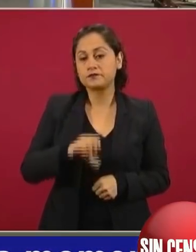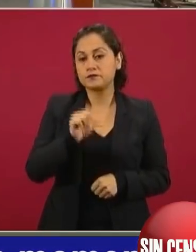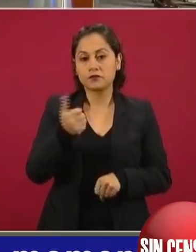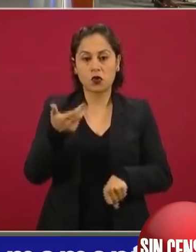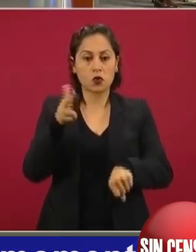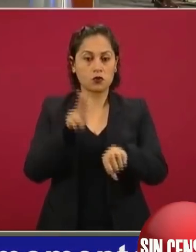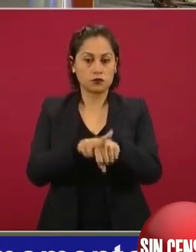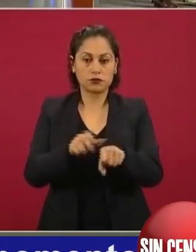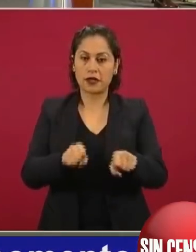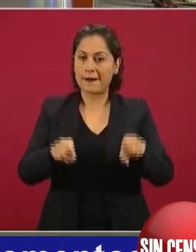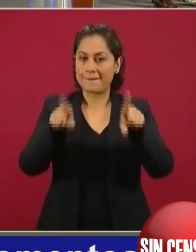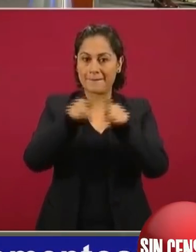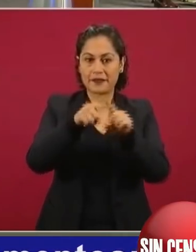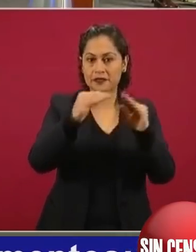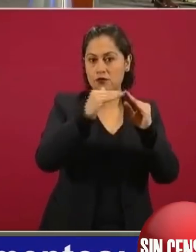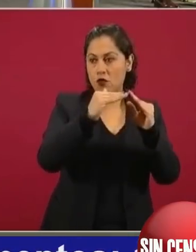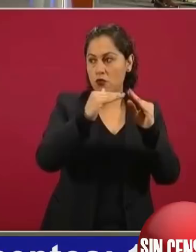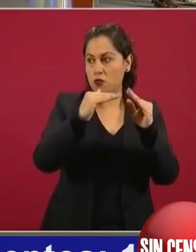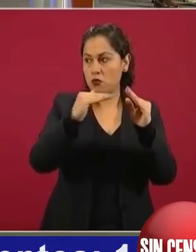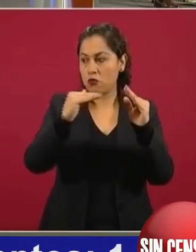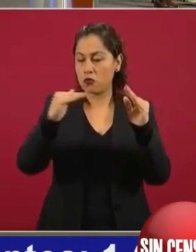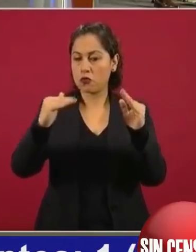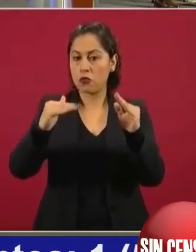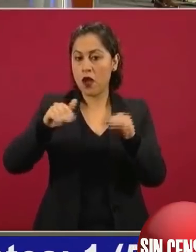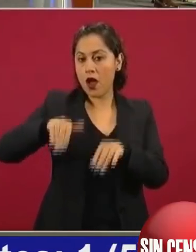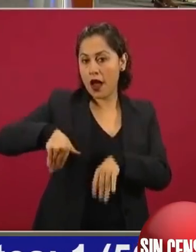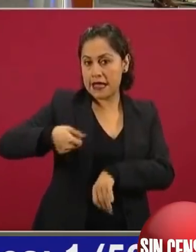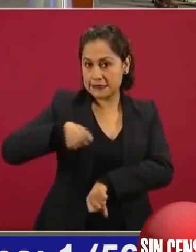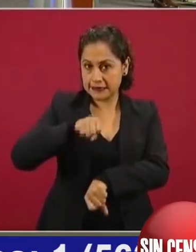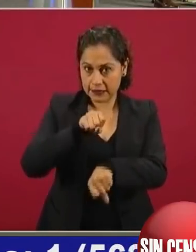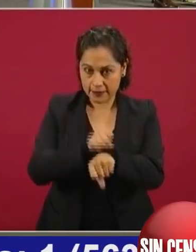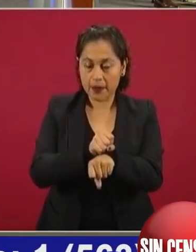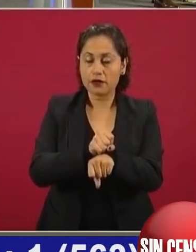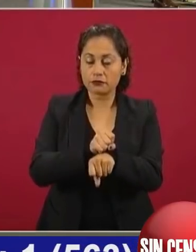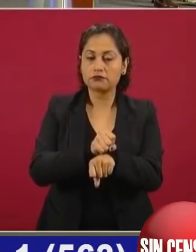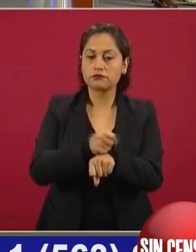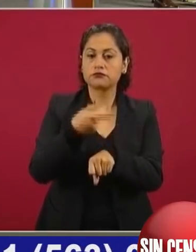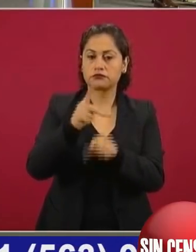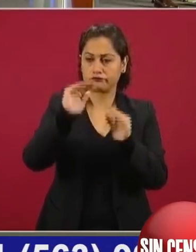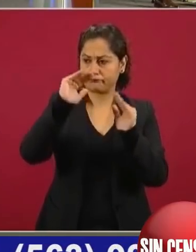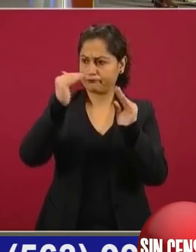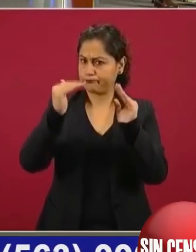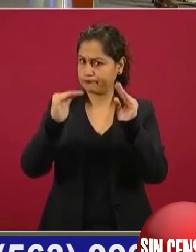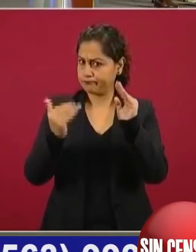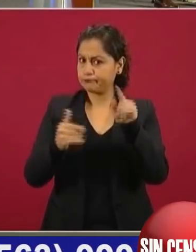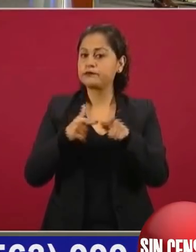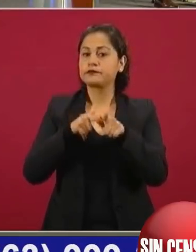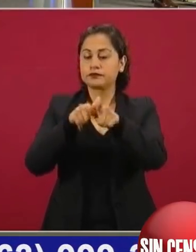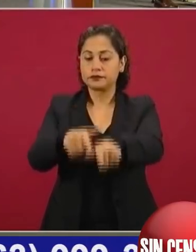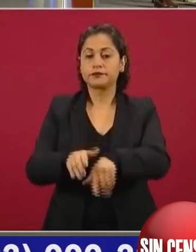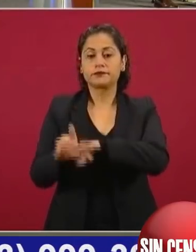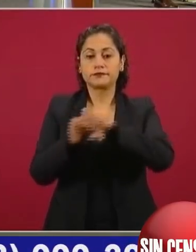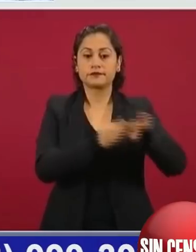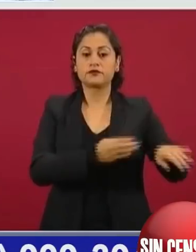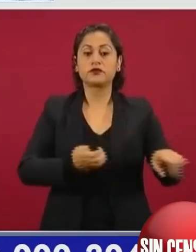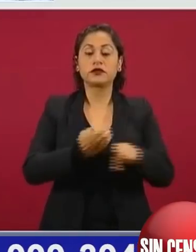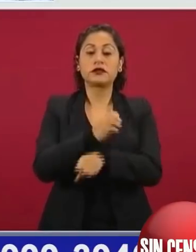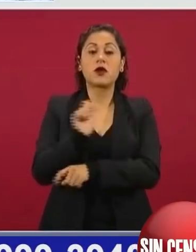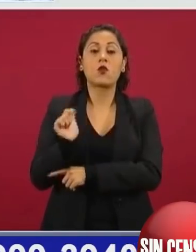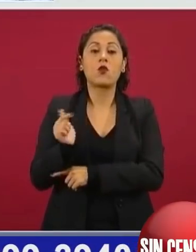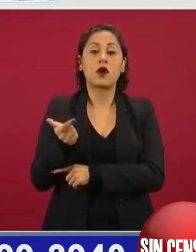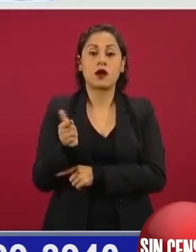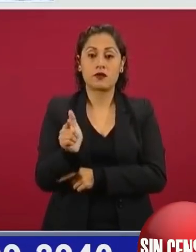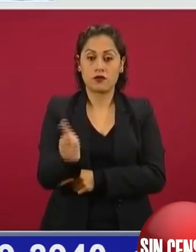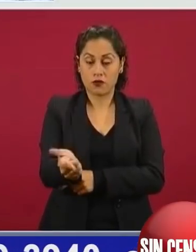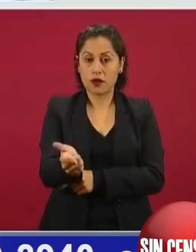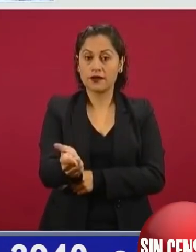hospitalización se estabilizó en las semanas recientes, pero en general iba a la baja. La siguiente. El Estado de Guanajuato, con